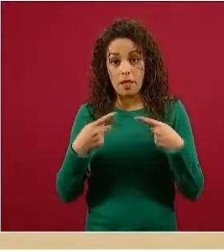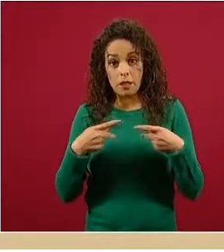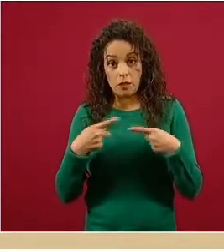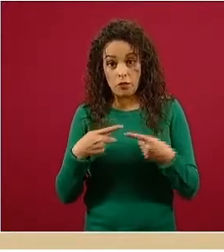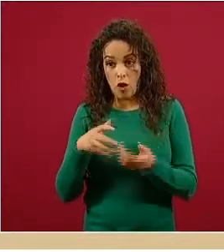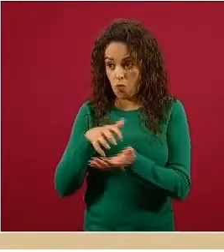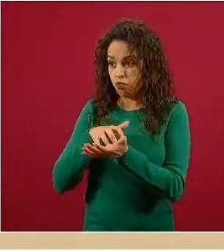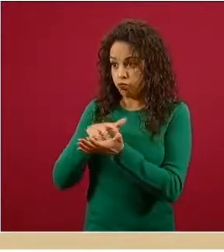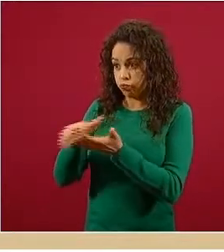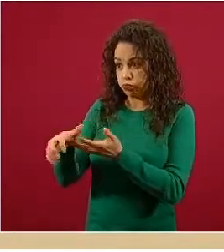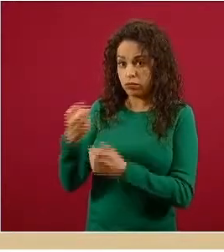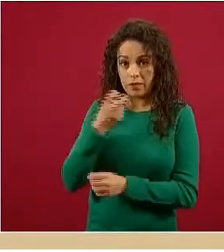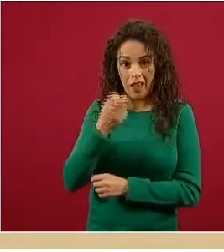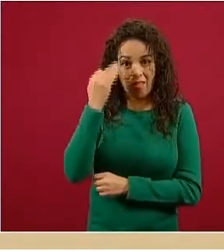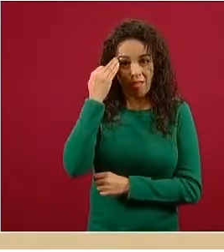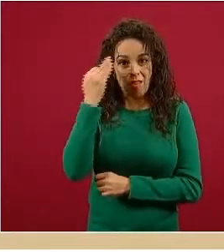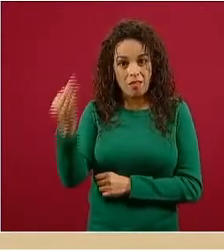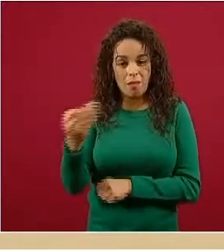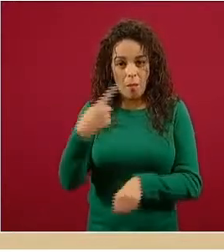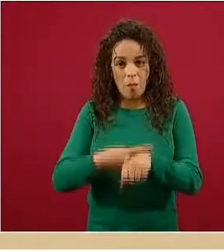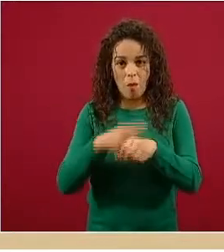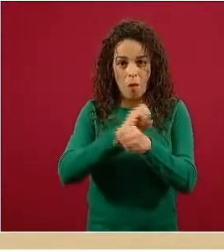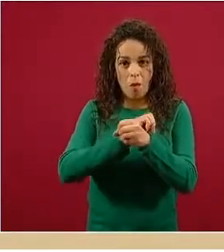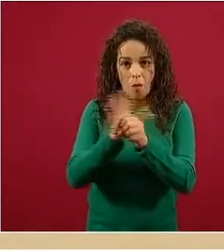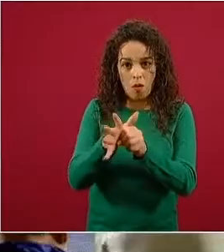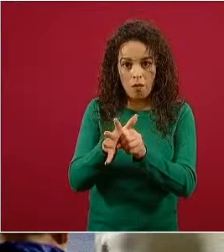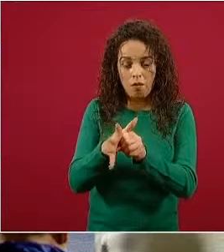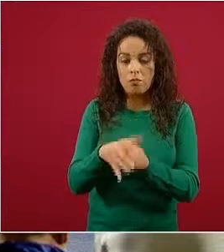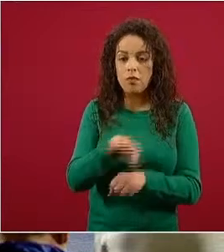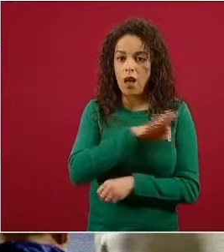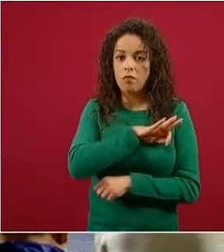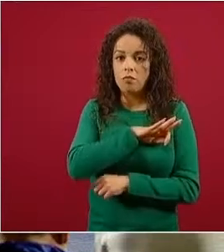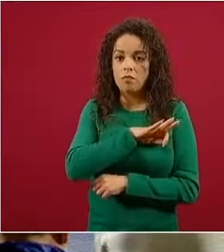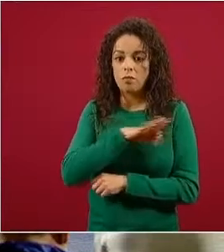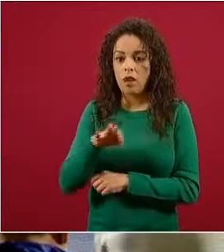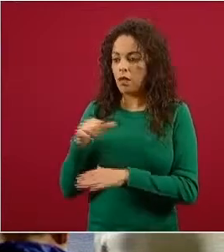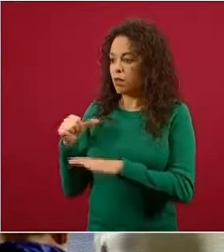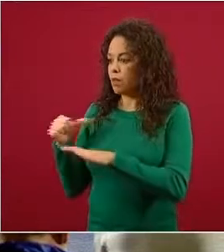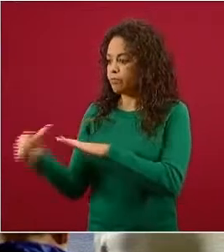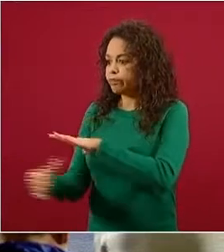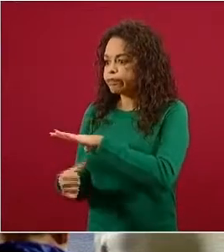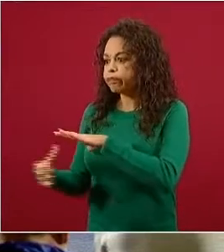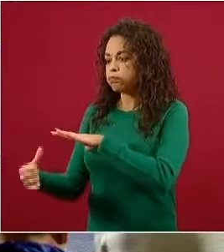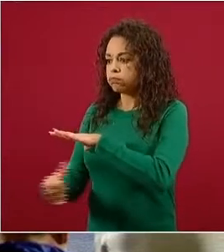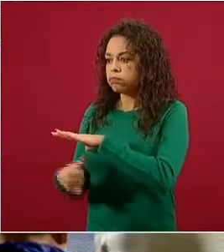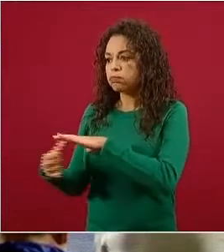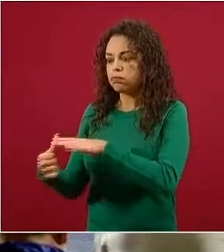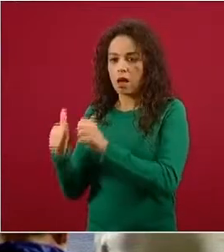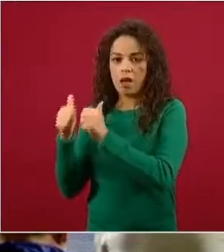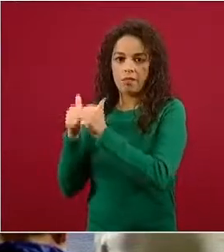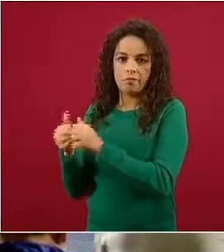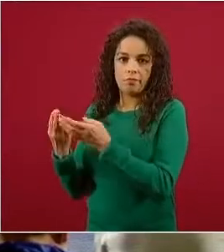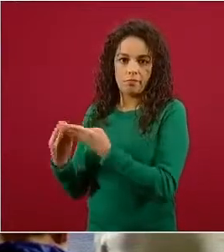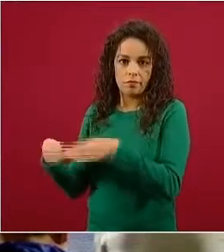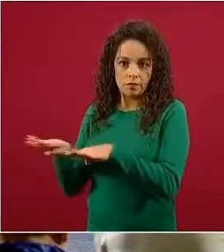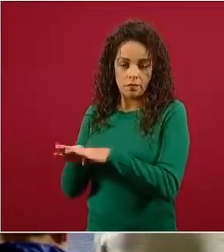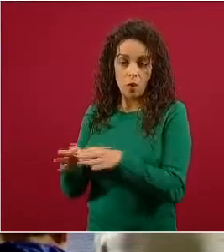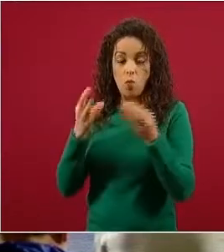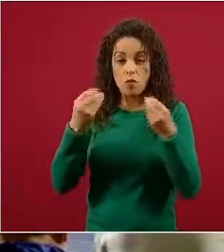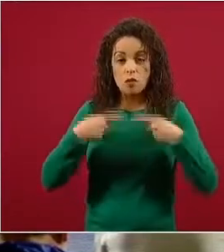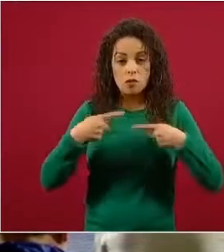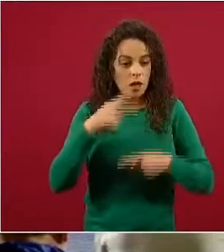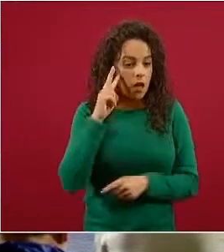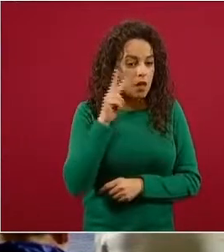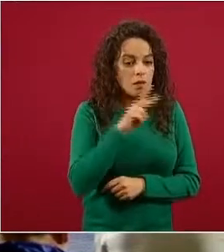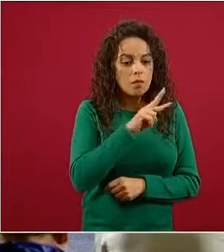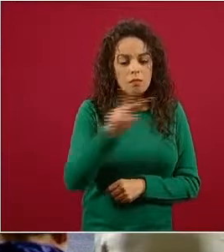la aceptación, que es poder vivir en el presente con esta pérdida. Estas fases no son consecutivas, no quiere decir que uno pasa directo